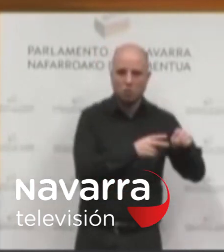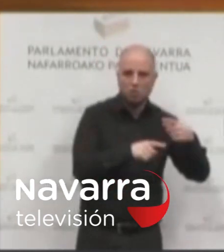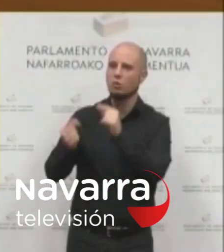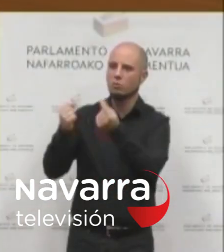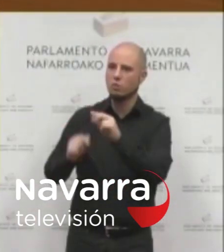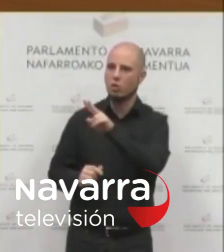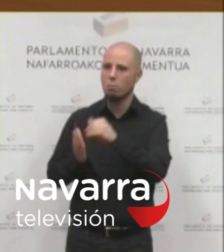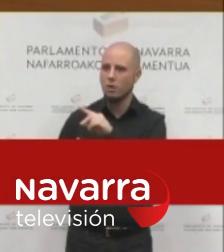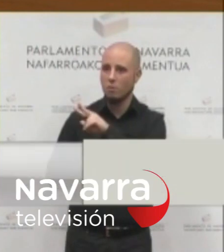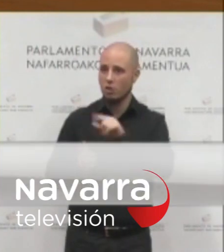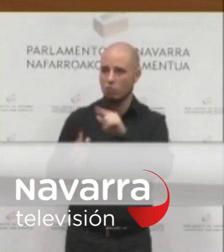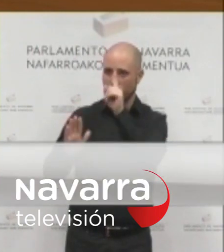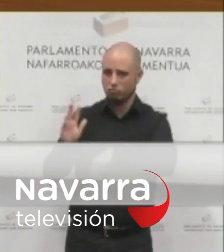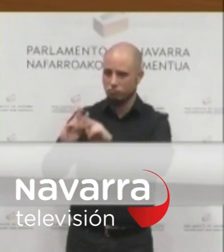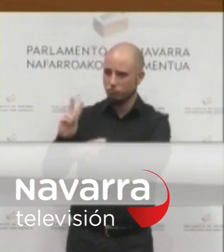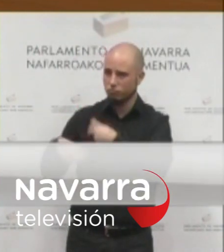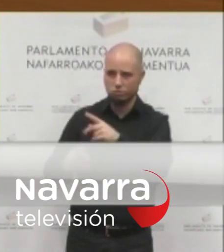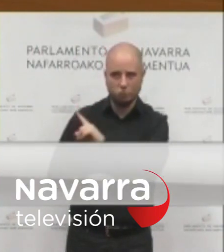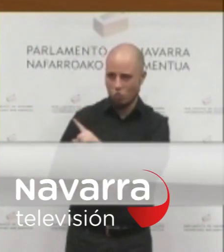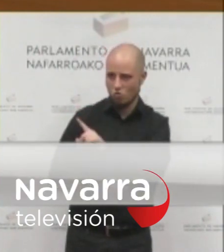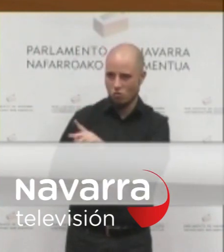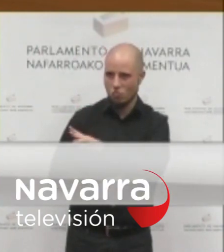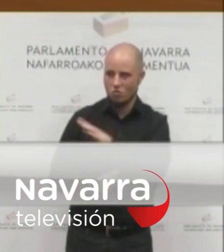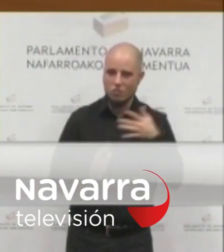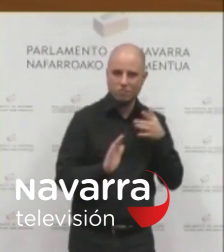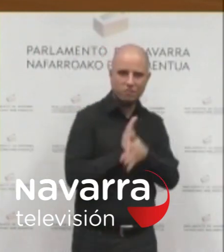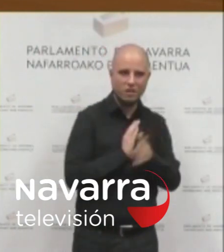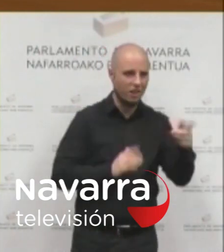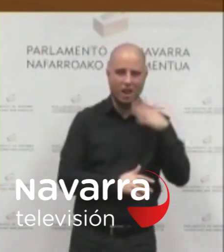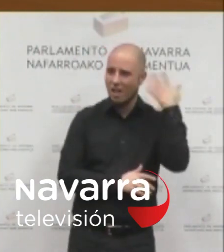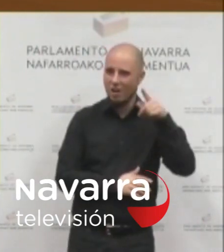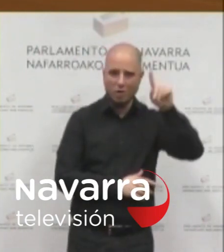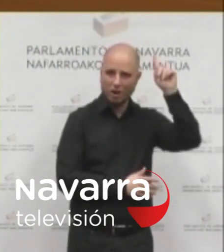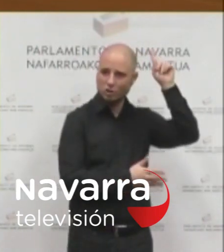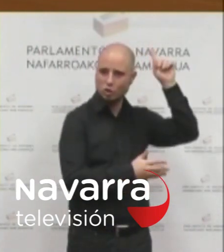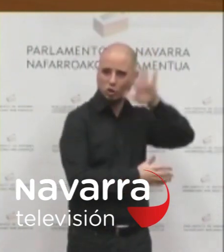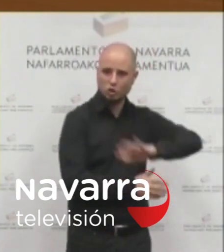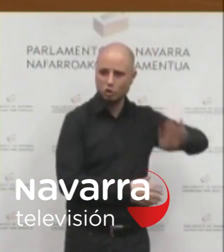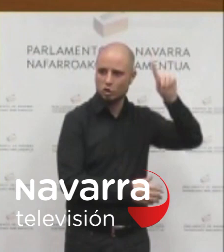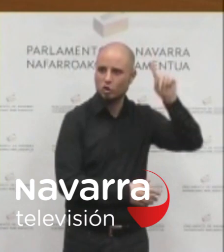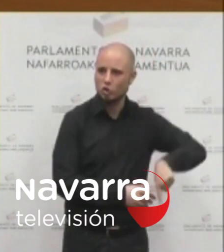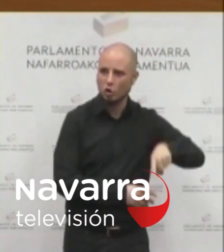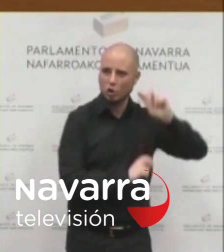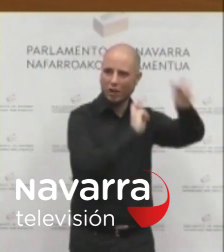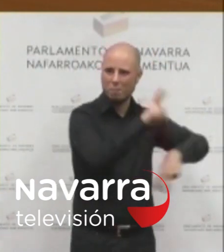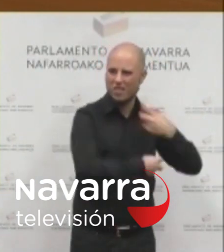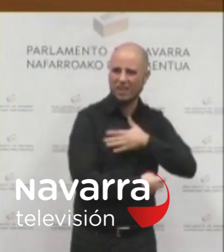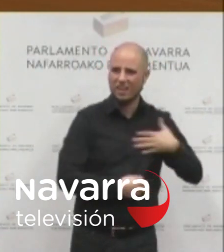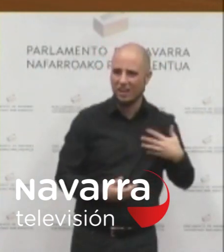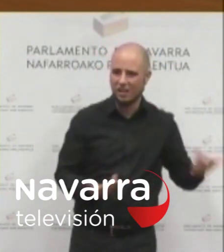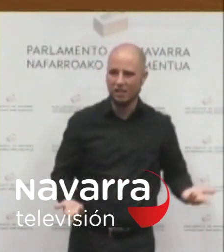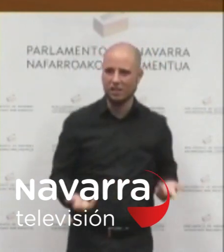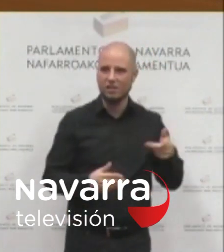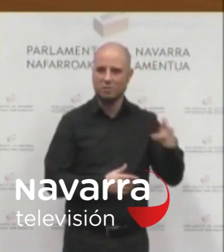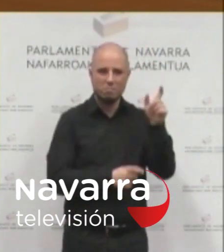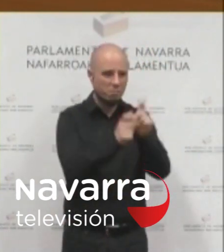ciudadanía? Lo que presenta es una enmienda a la totalidad a Navarra. Una enmienda a la totalidad contra los intereses de